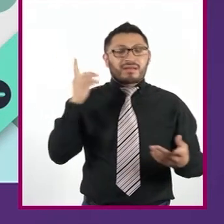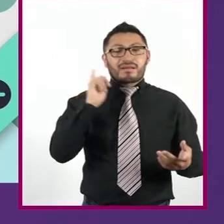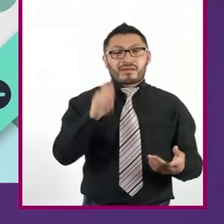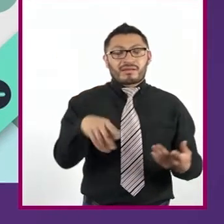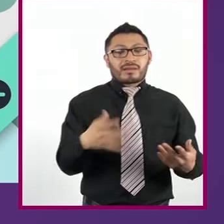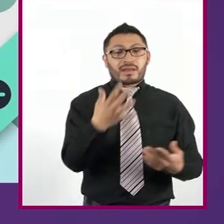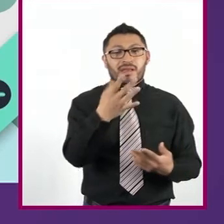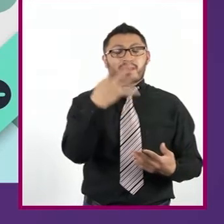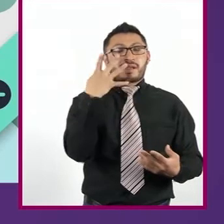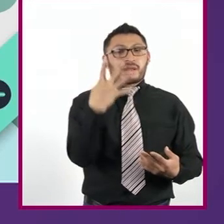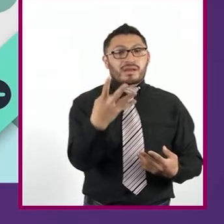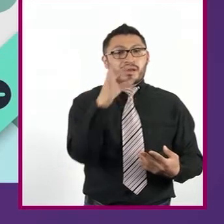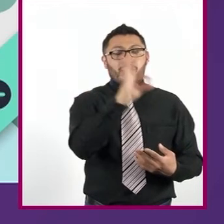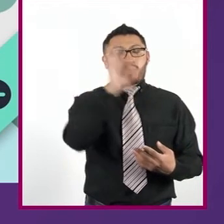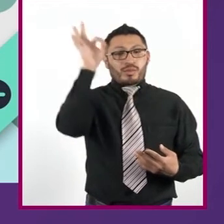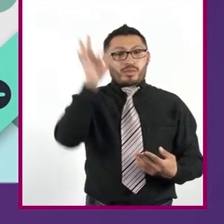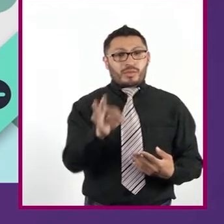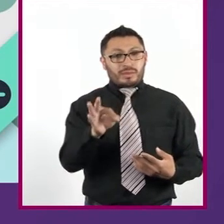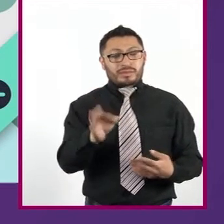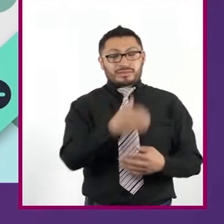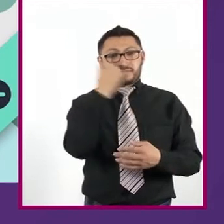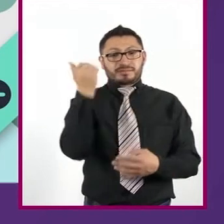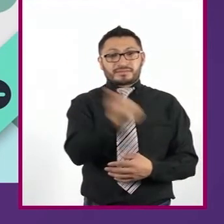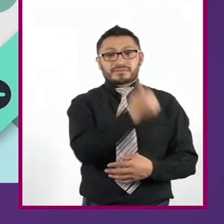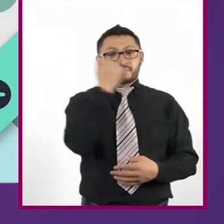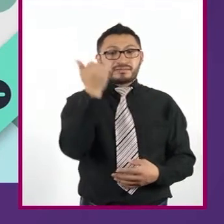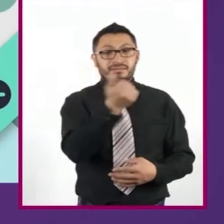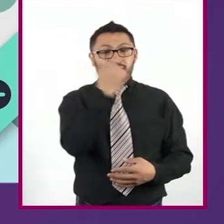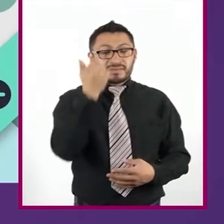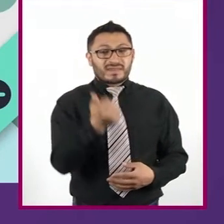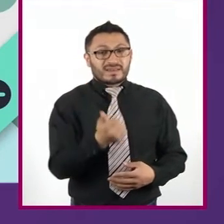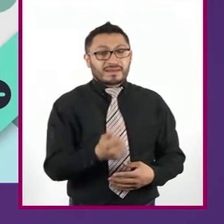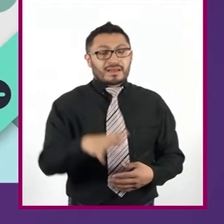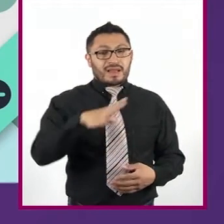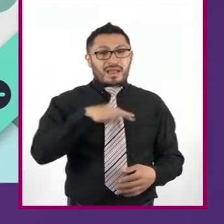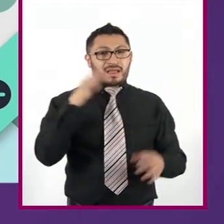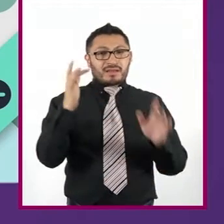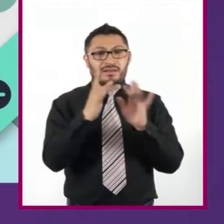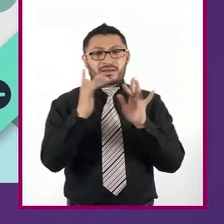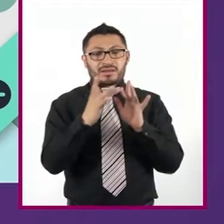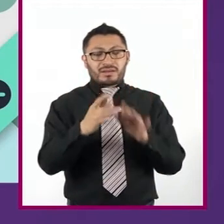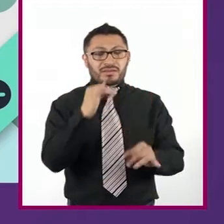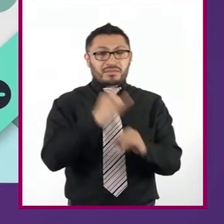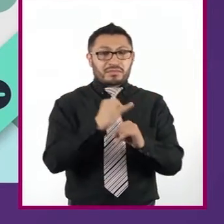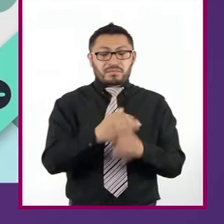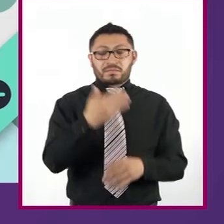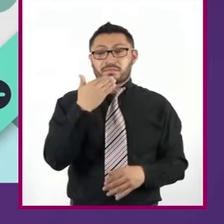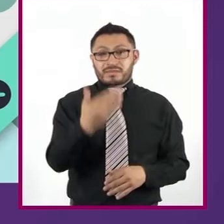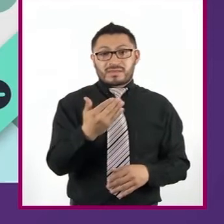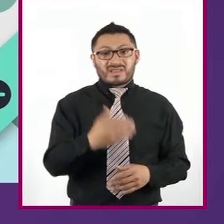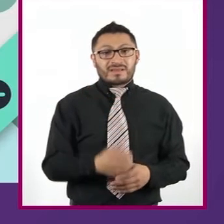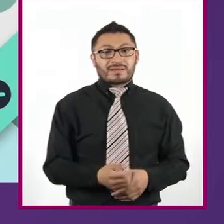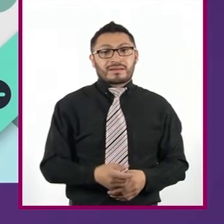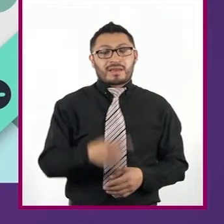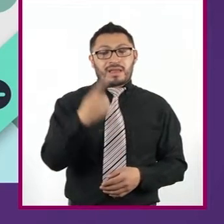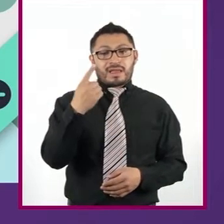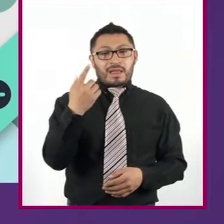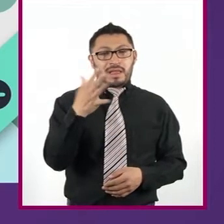el 54% de los alumnos tienen conexión fija a Internet, que